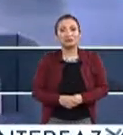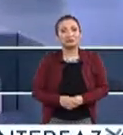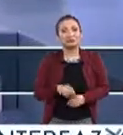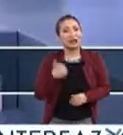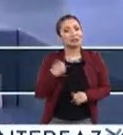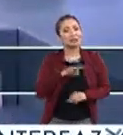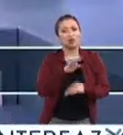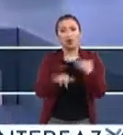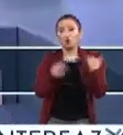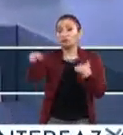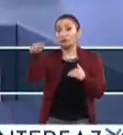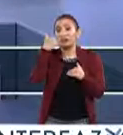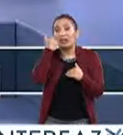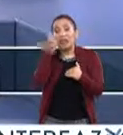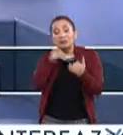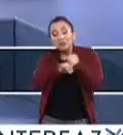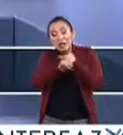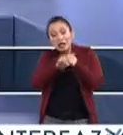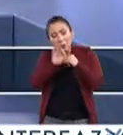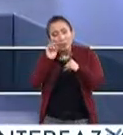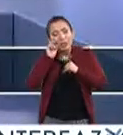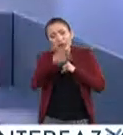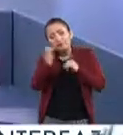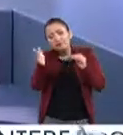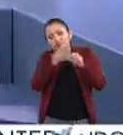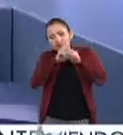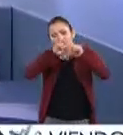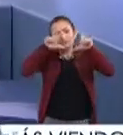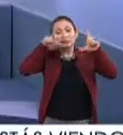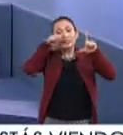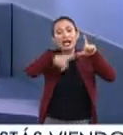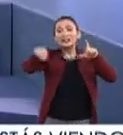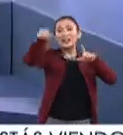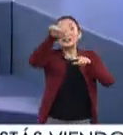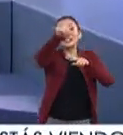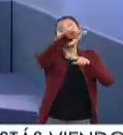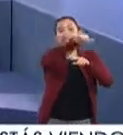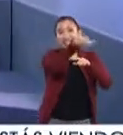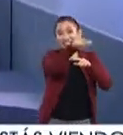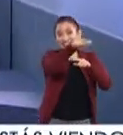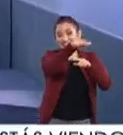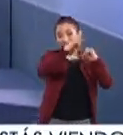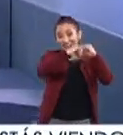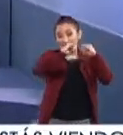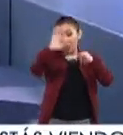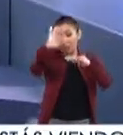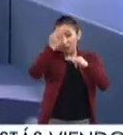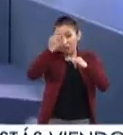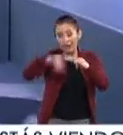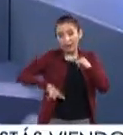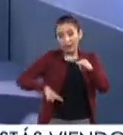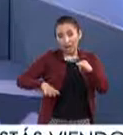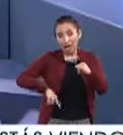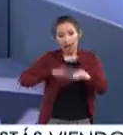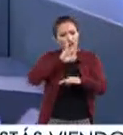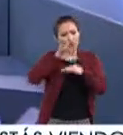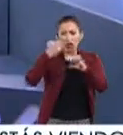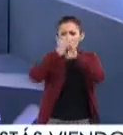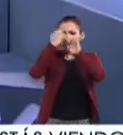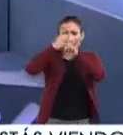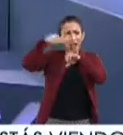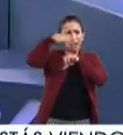Así es, todos quienes tengan acceso a internet van a poder consultar lo que estas 17 instituciones federales y, bueno, de todos los